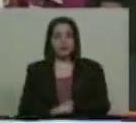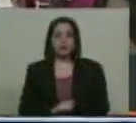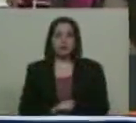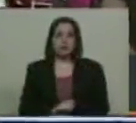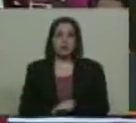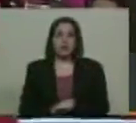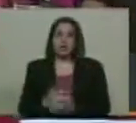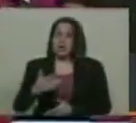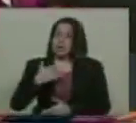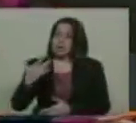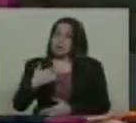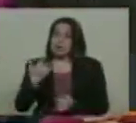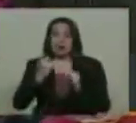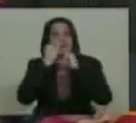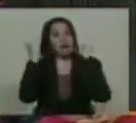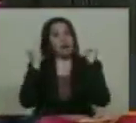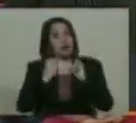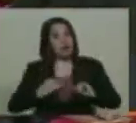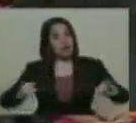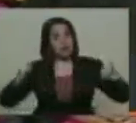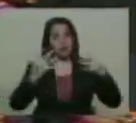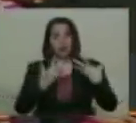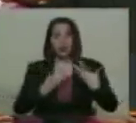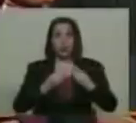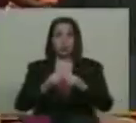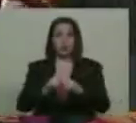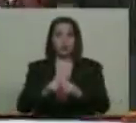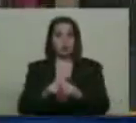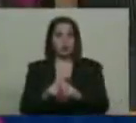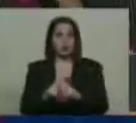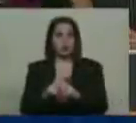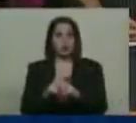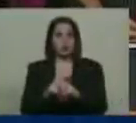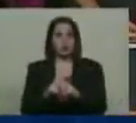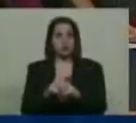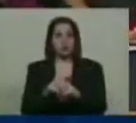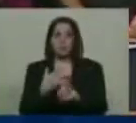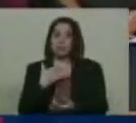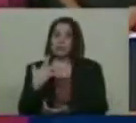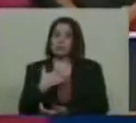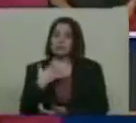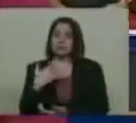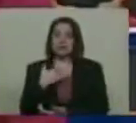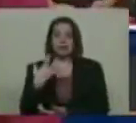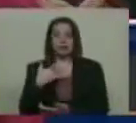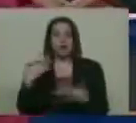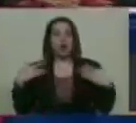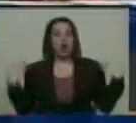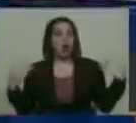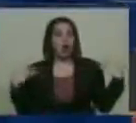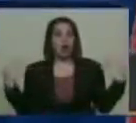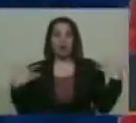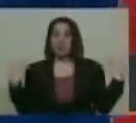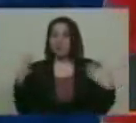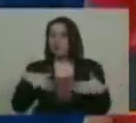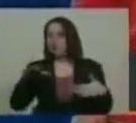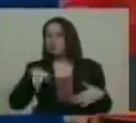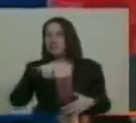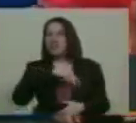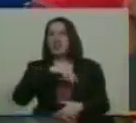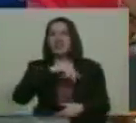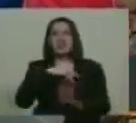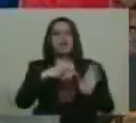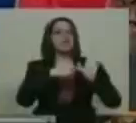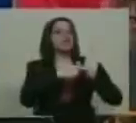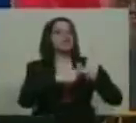yo me siento feliz de estar con ustedes. Me siento contento. ¿Dónde está el carnet de la patria de ustedes?